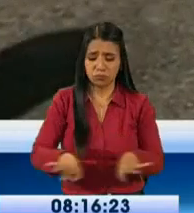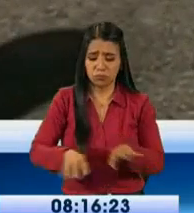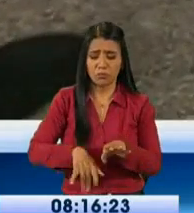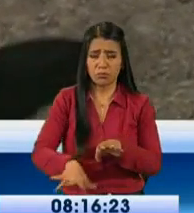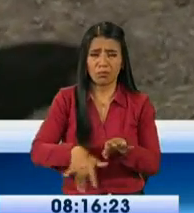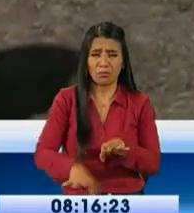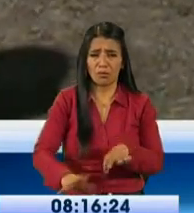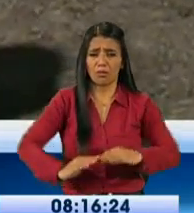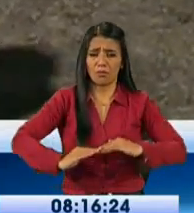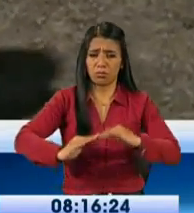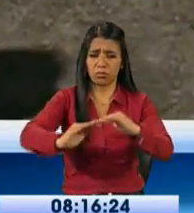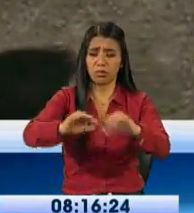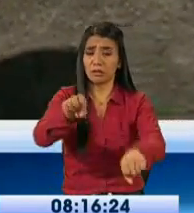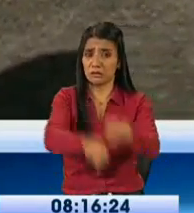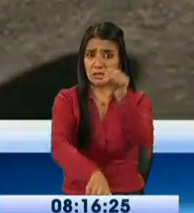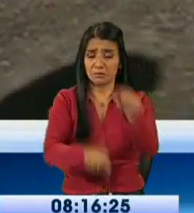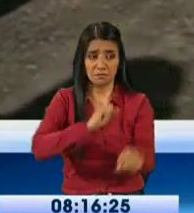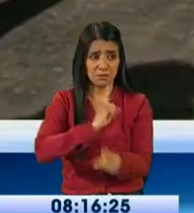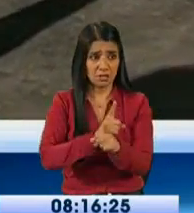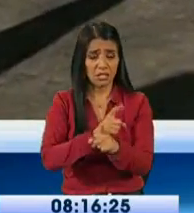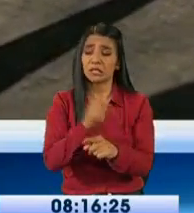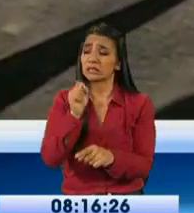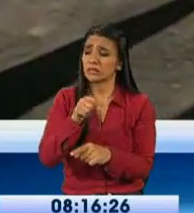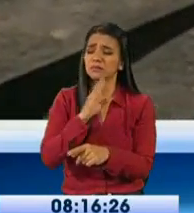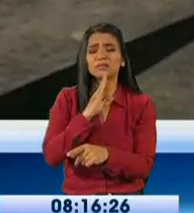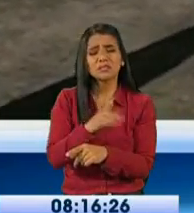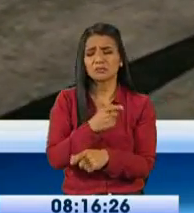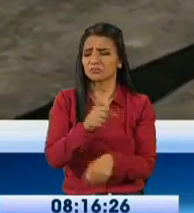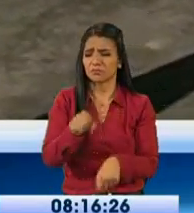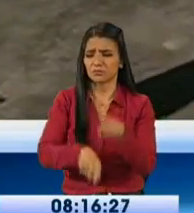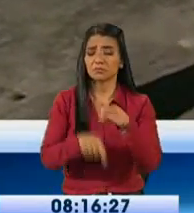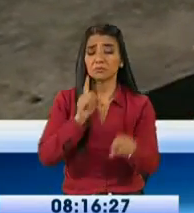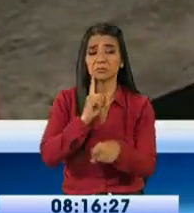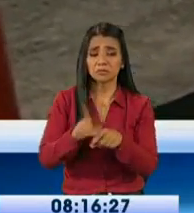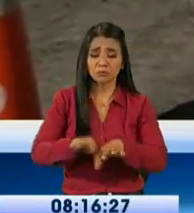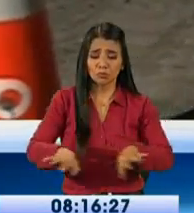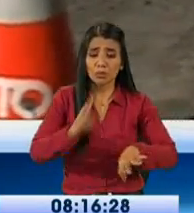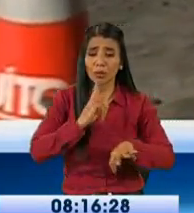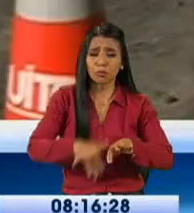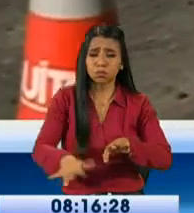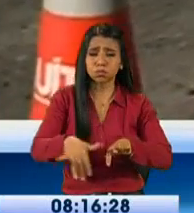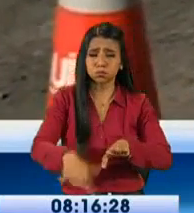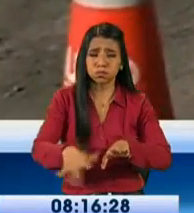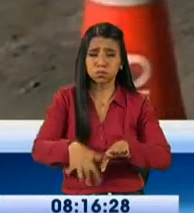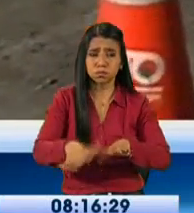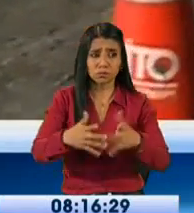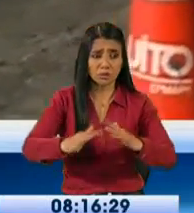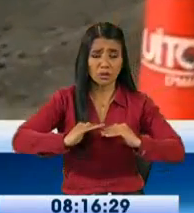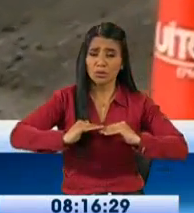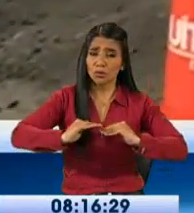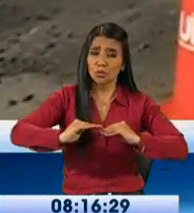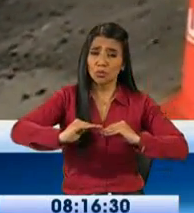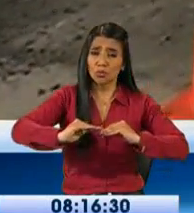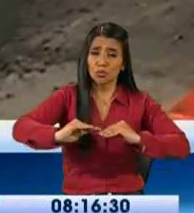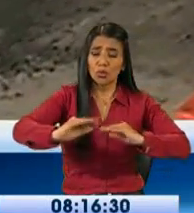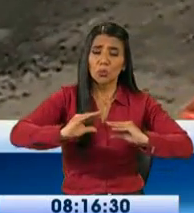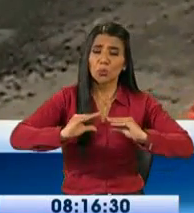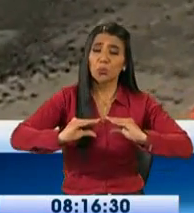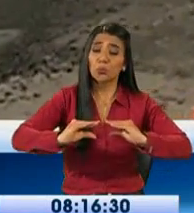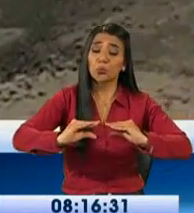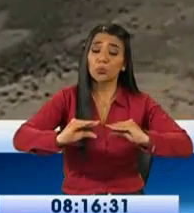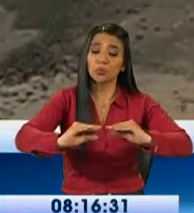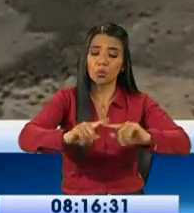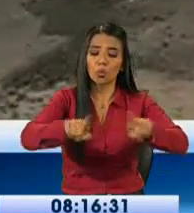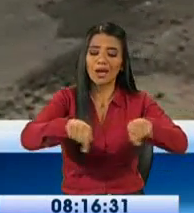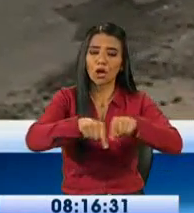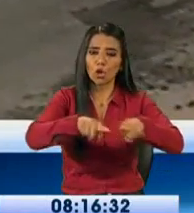¿no? Así es, una fuga de esta siempre provoca daño, ¿no? Hasta que se repare. El suelo se satura y provoca un hueco,